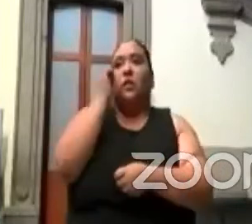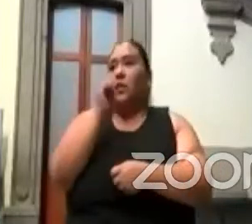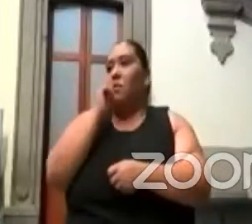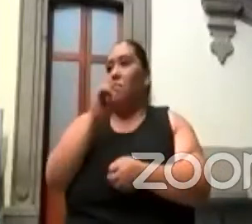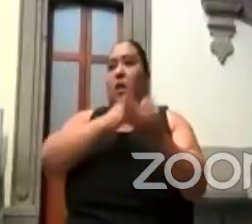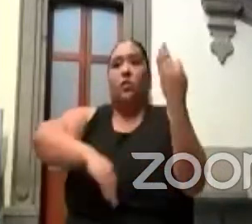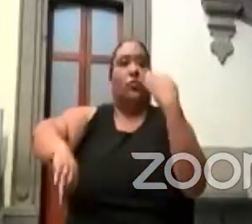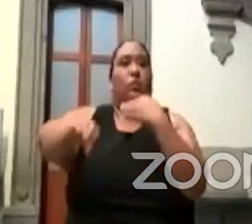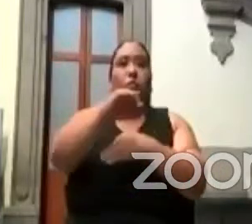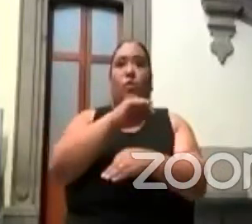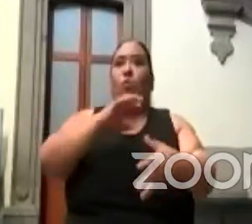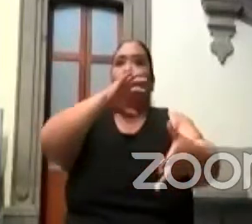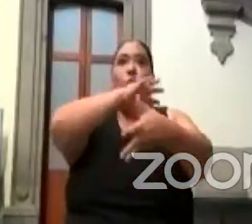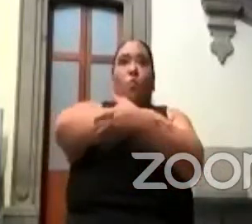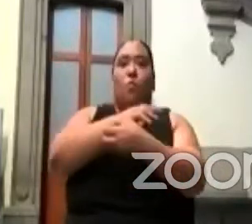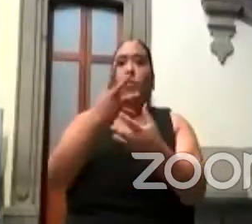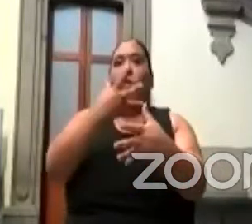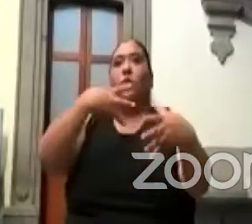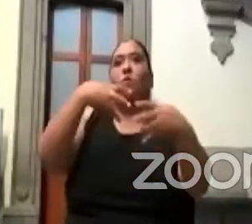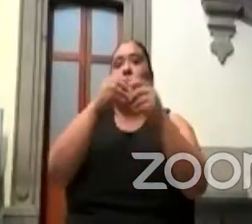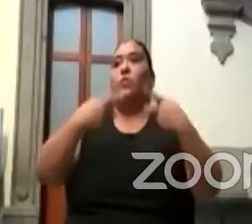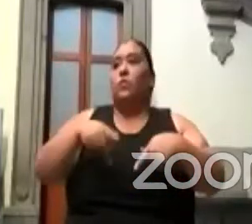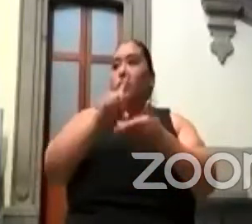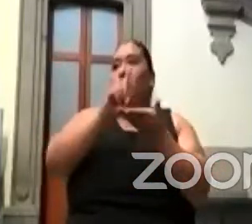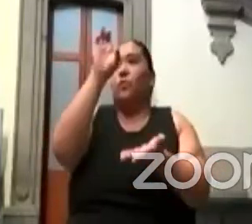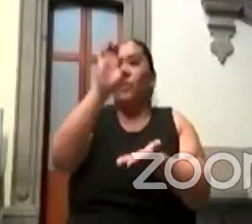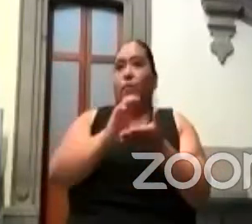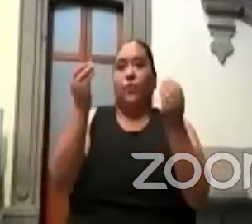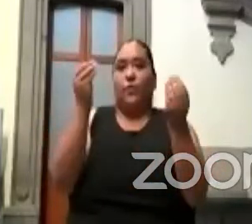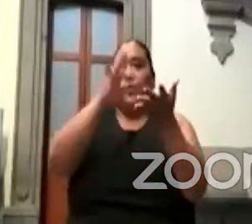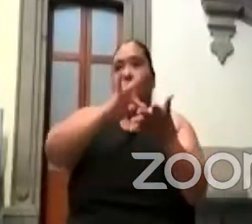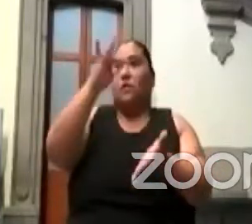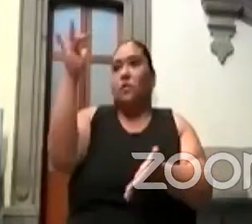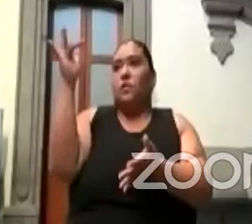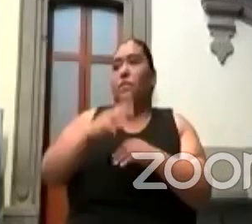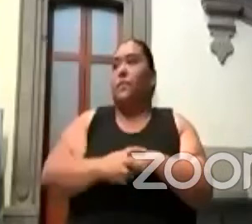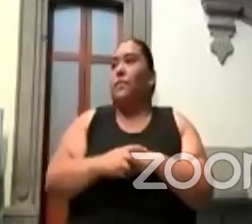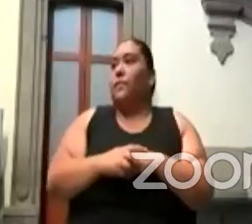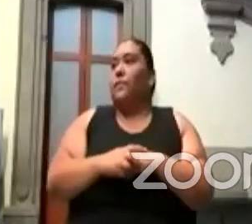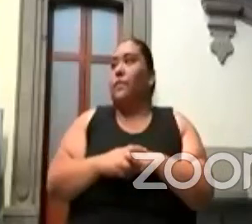movimiento por la inclusión de las personas con discapacidad. Muchísimas gracias.